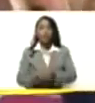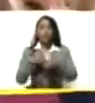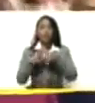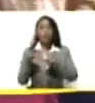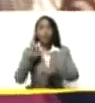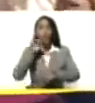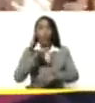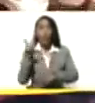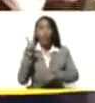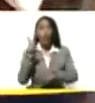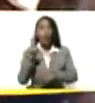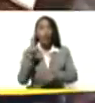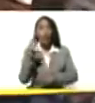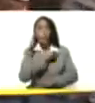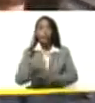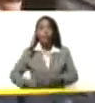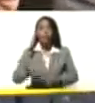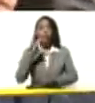aquí